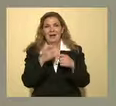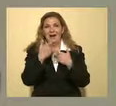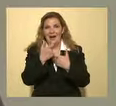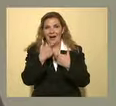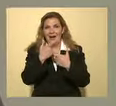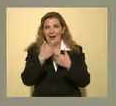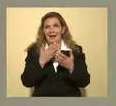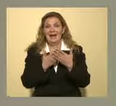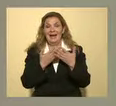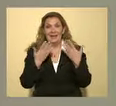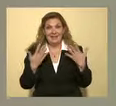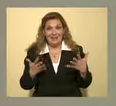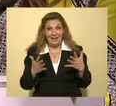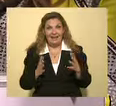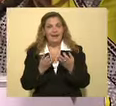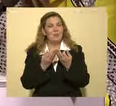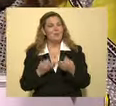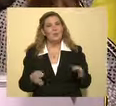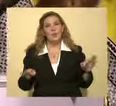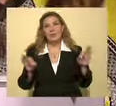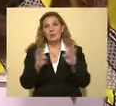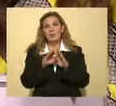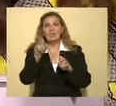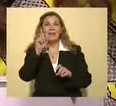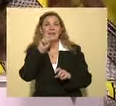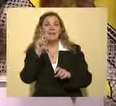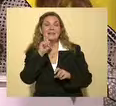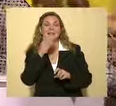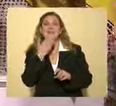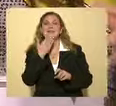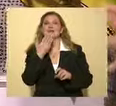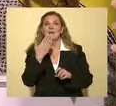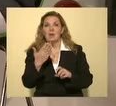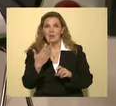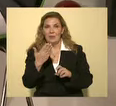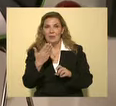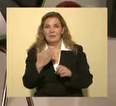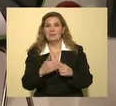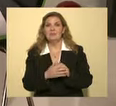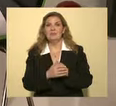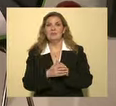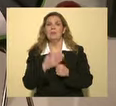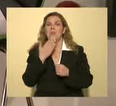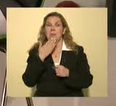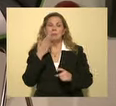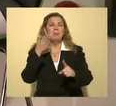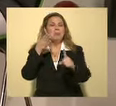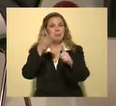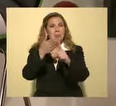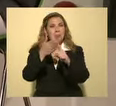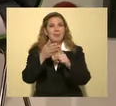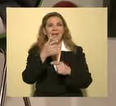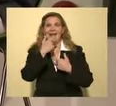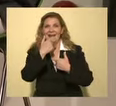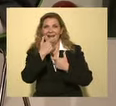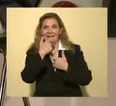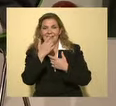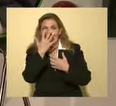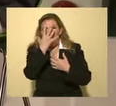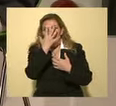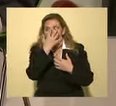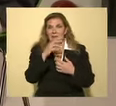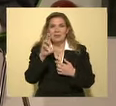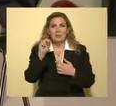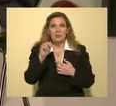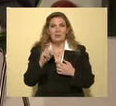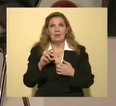Ya nos estamos riendo, eso es lo más importante del sexo, bien. Buen día. En el buen sentido, porque luego te ríes nada más de pena, dices, sí, Dios